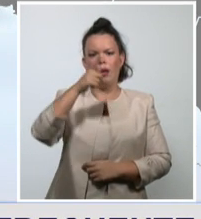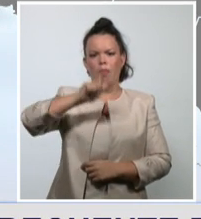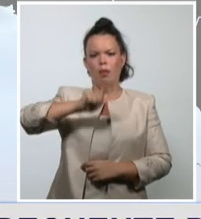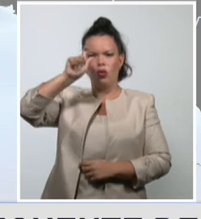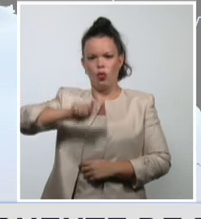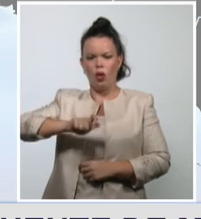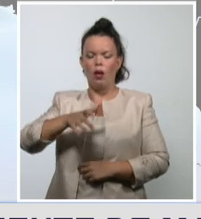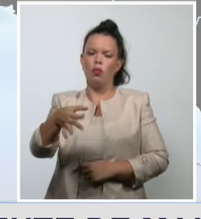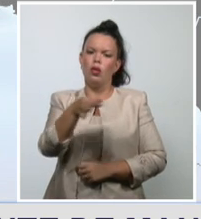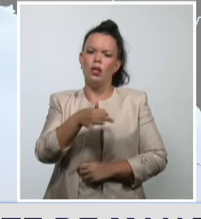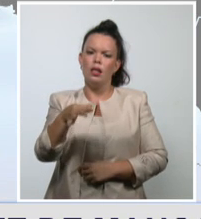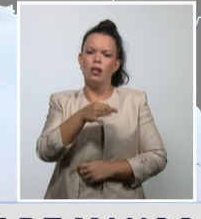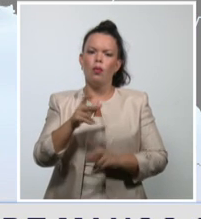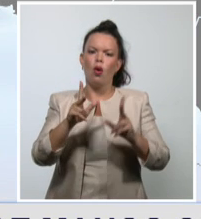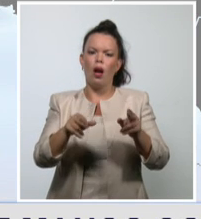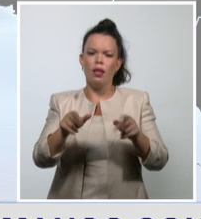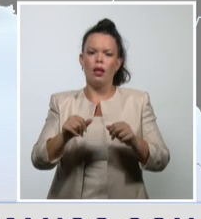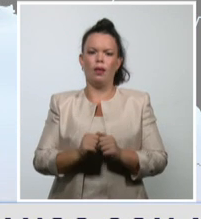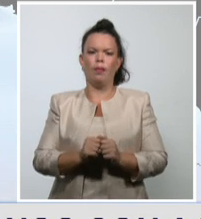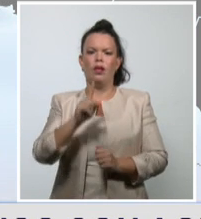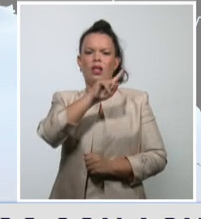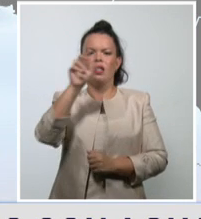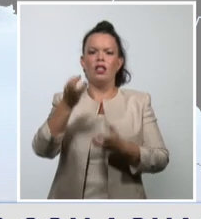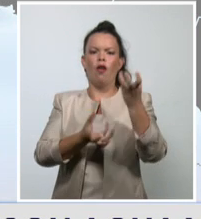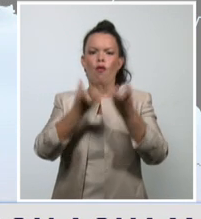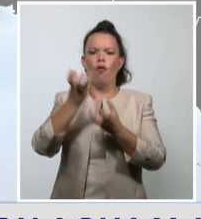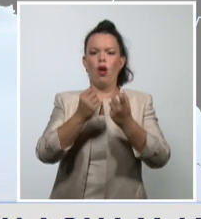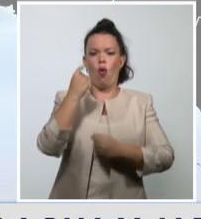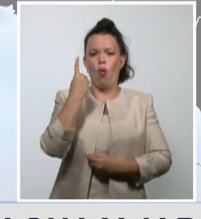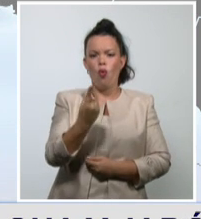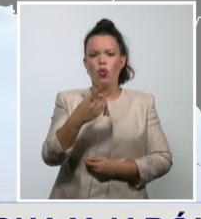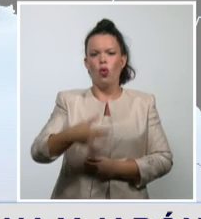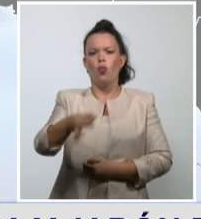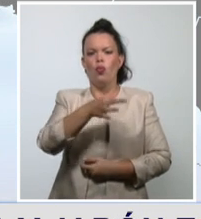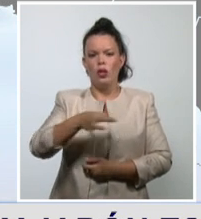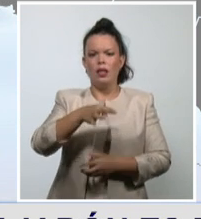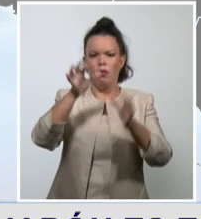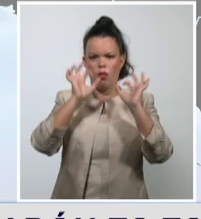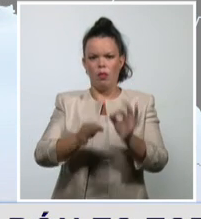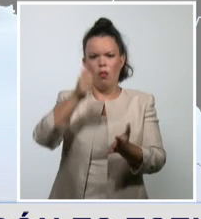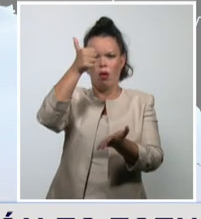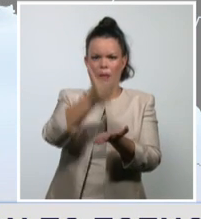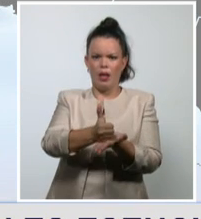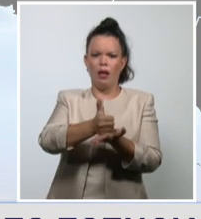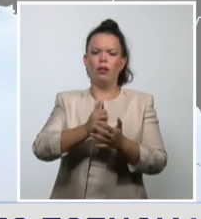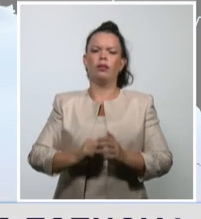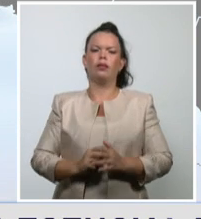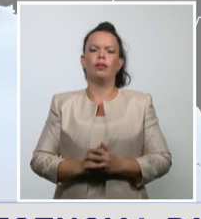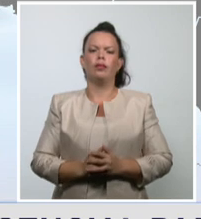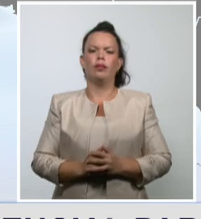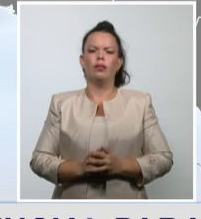Cárdenas, y Cienfuegos con un caso del municipio Cienfuegos como tal. Esas